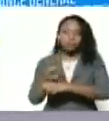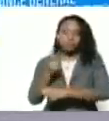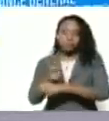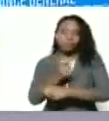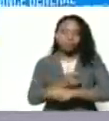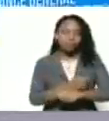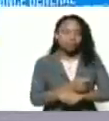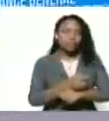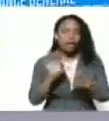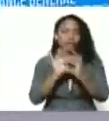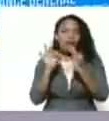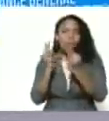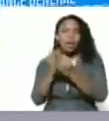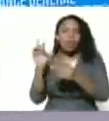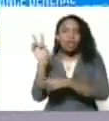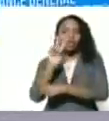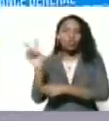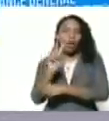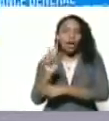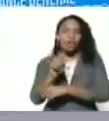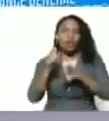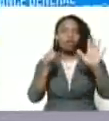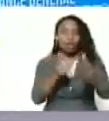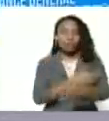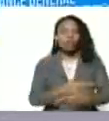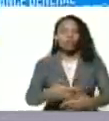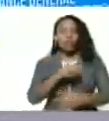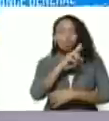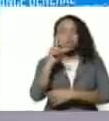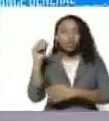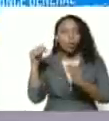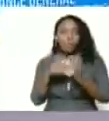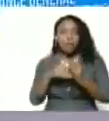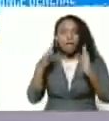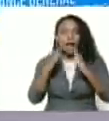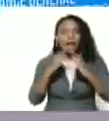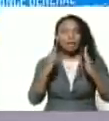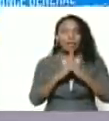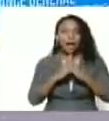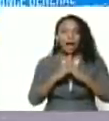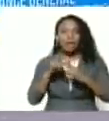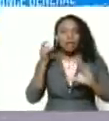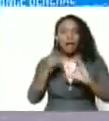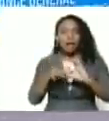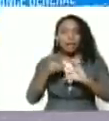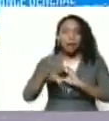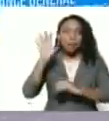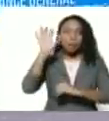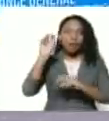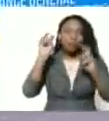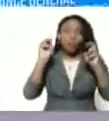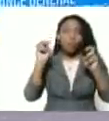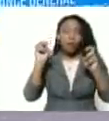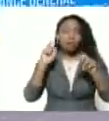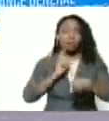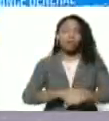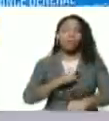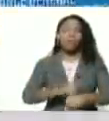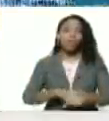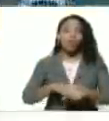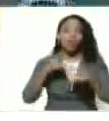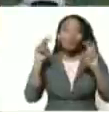monetaria de la familia venezolana, de los 6.200.000 hogares a través del Carnet de la Patria en una nueva instancia, en